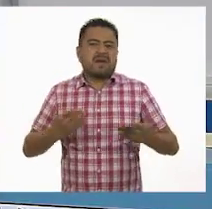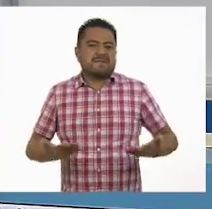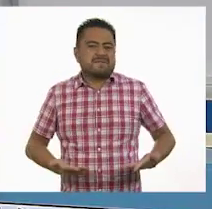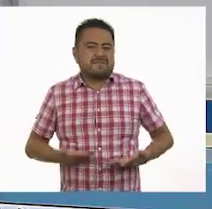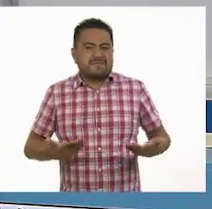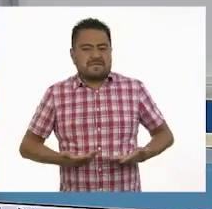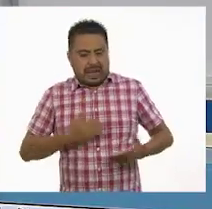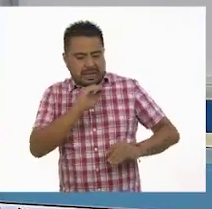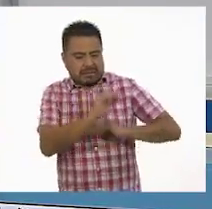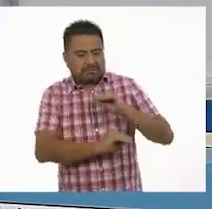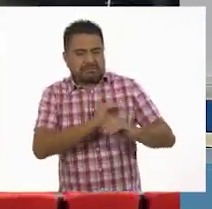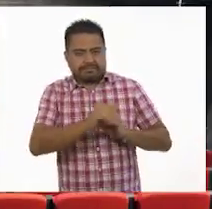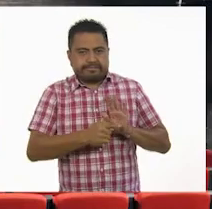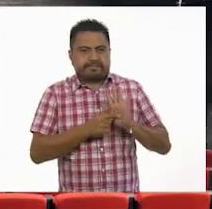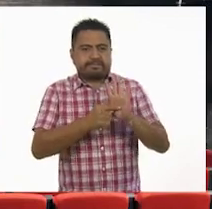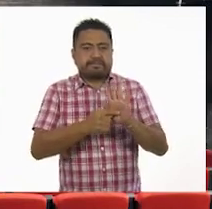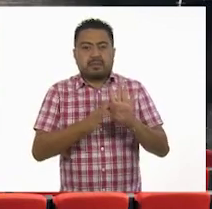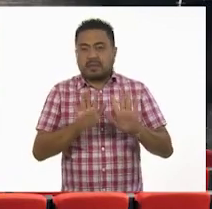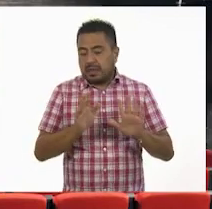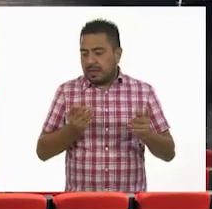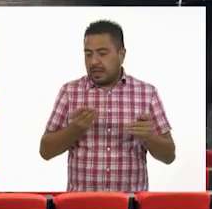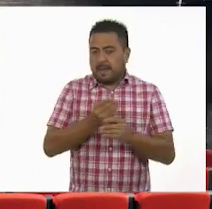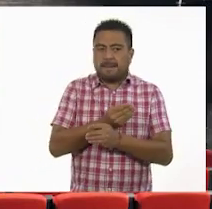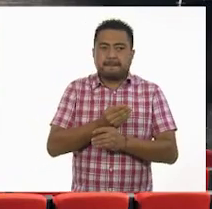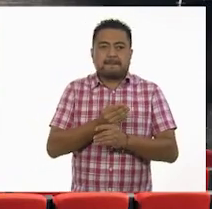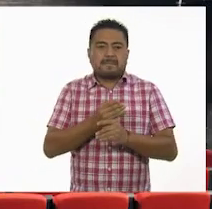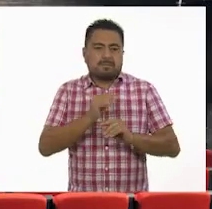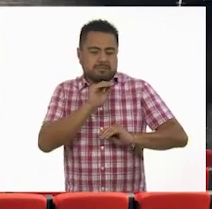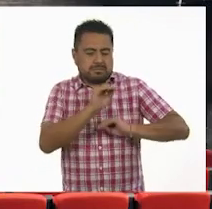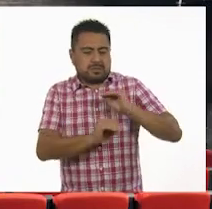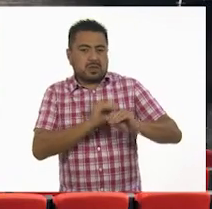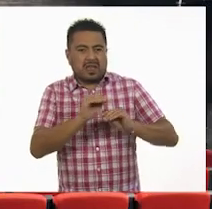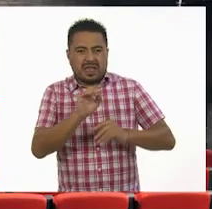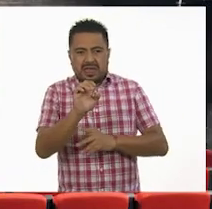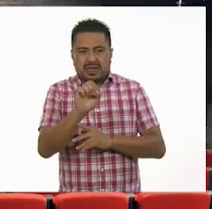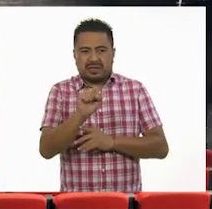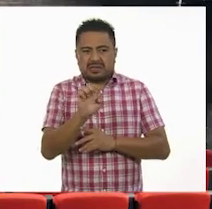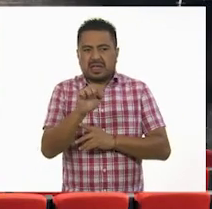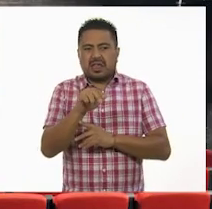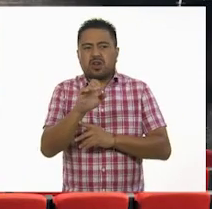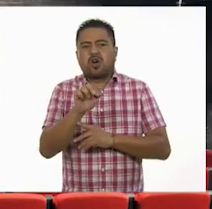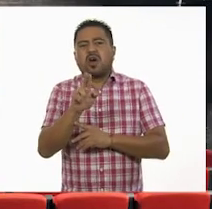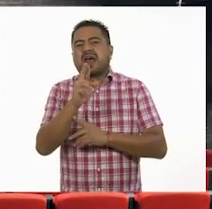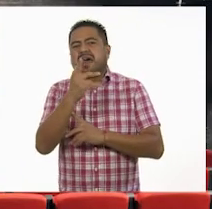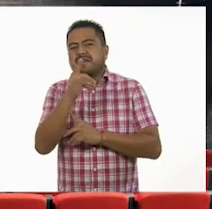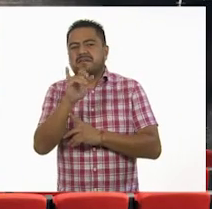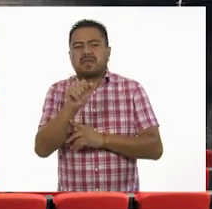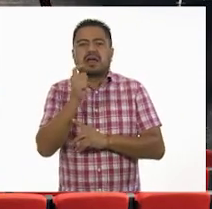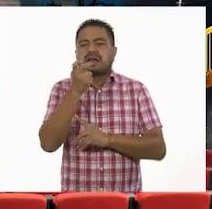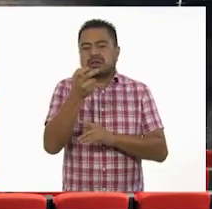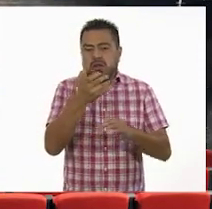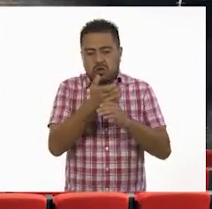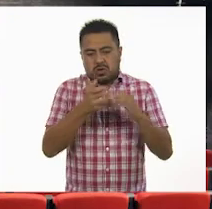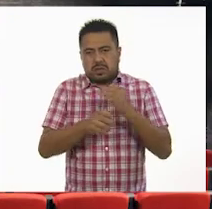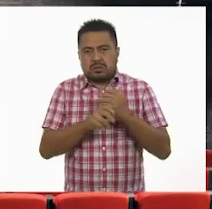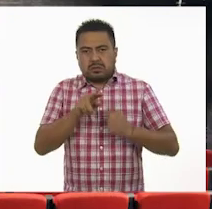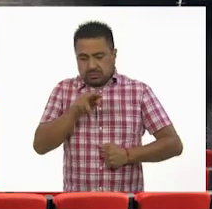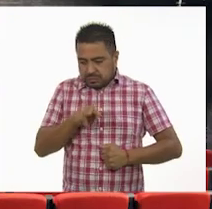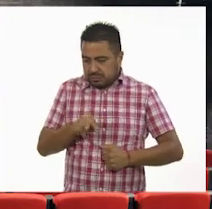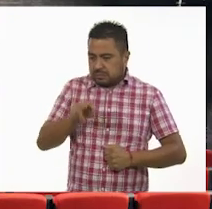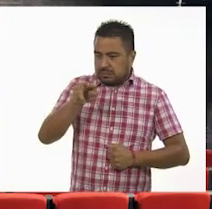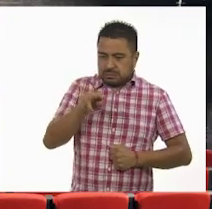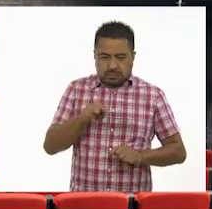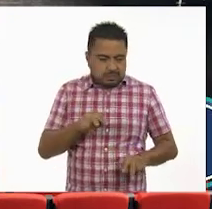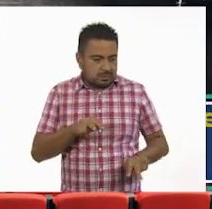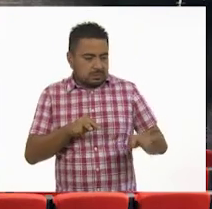baile que se presentan. En cambio, la escenografía, la escenografía nos habla de todos los elementos visuales que